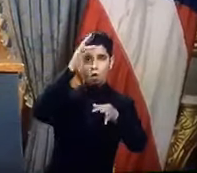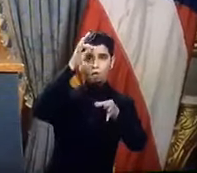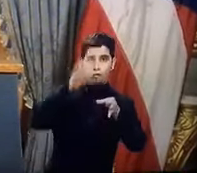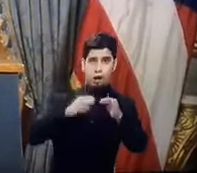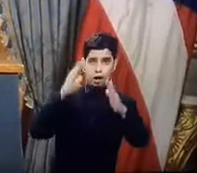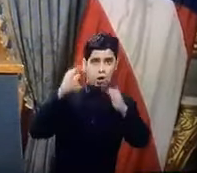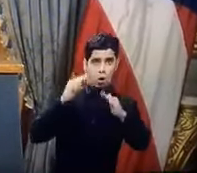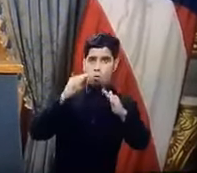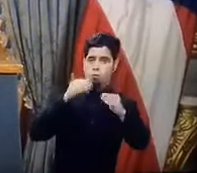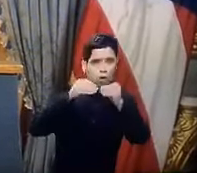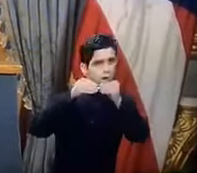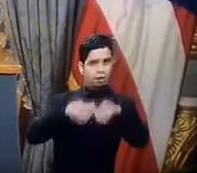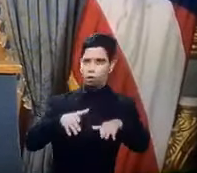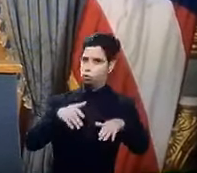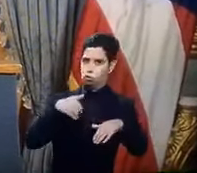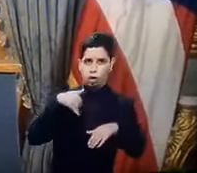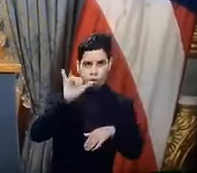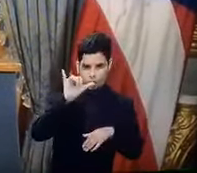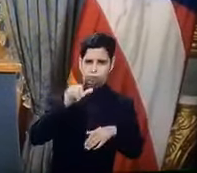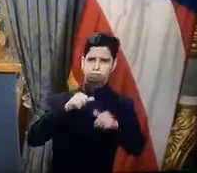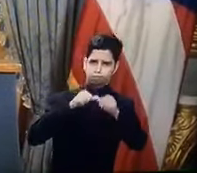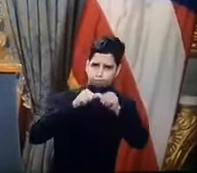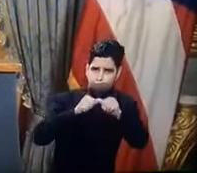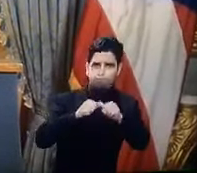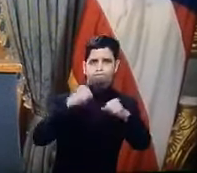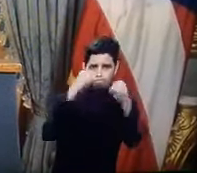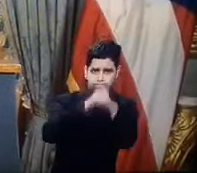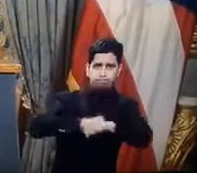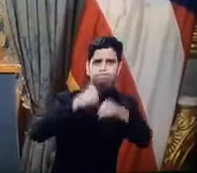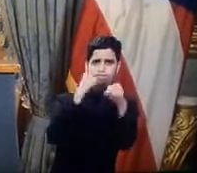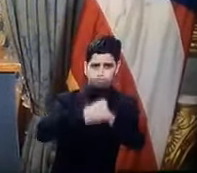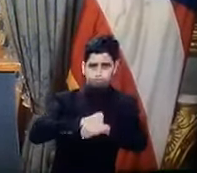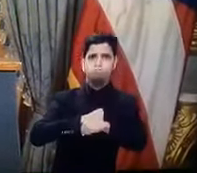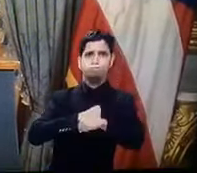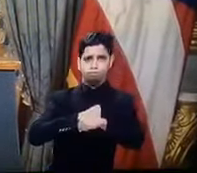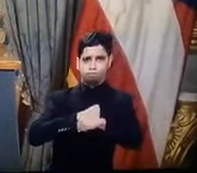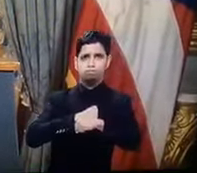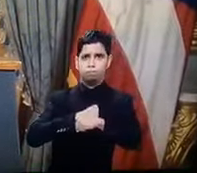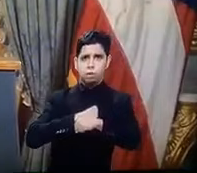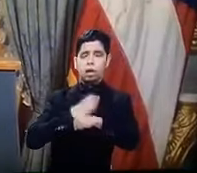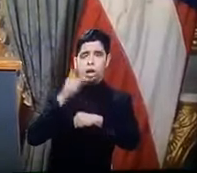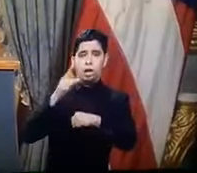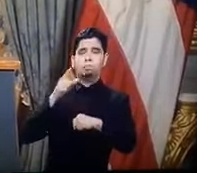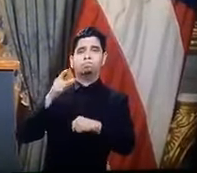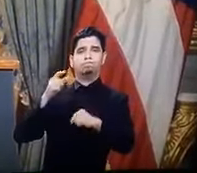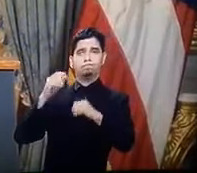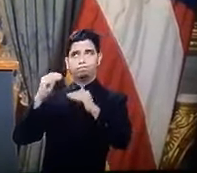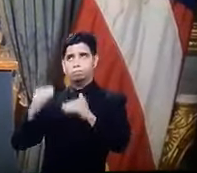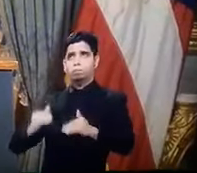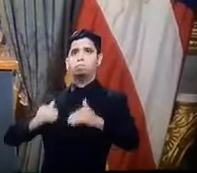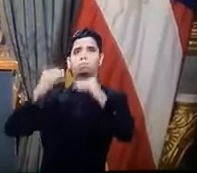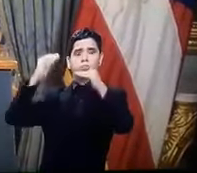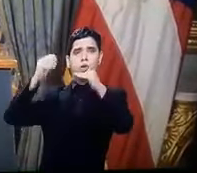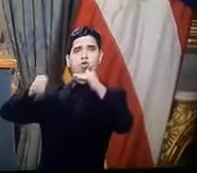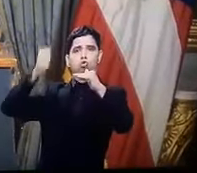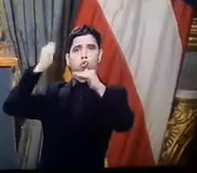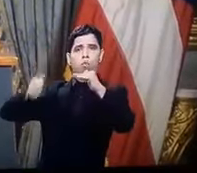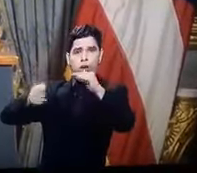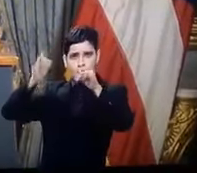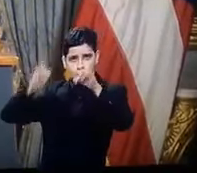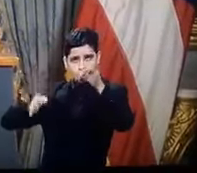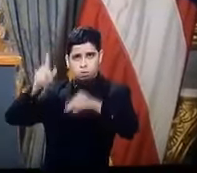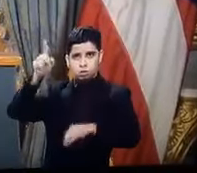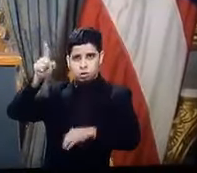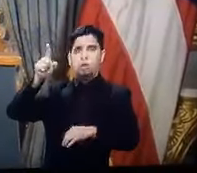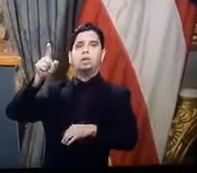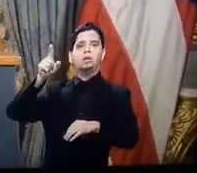esperanza en sus capacidades y su potencial para echar adelante. El más alto foro ha expresado, y con su decisión, el Tribunal